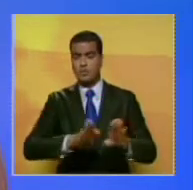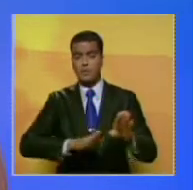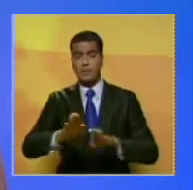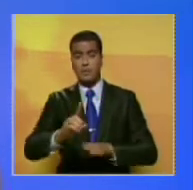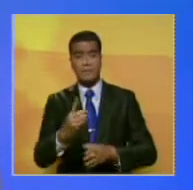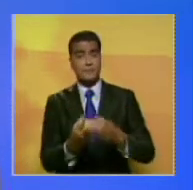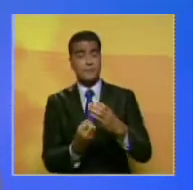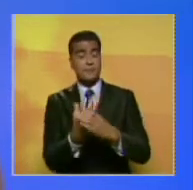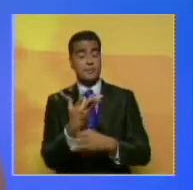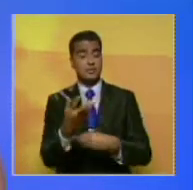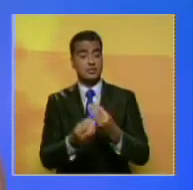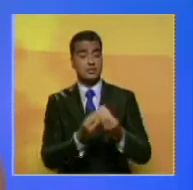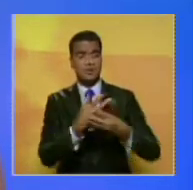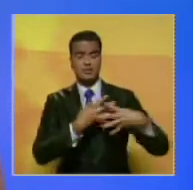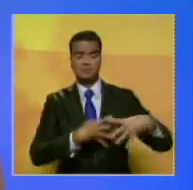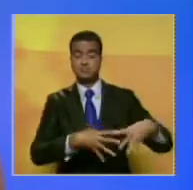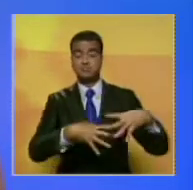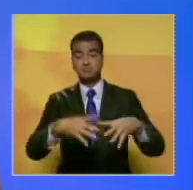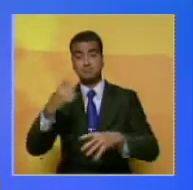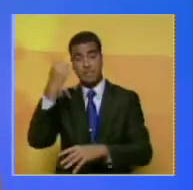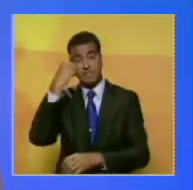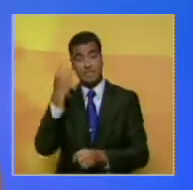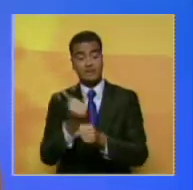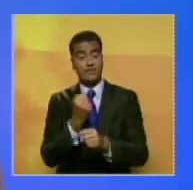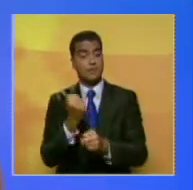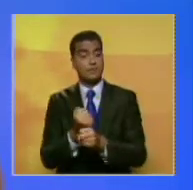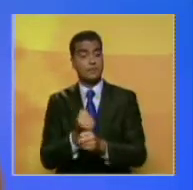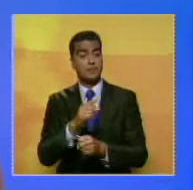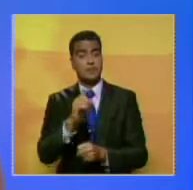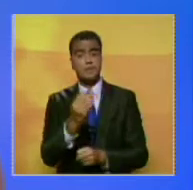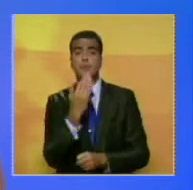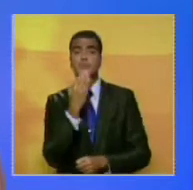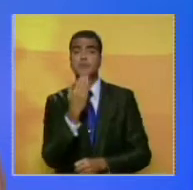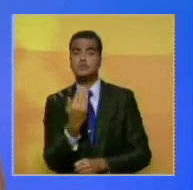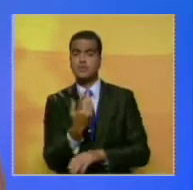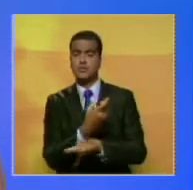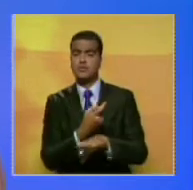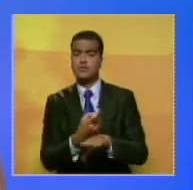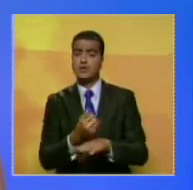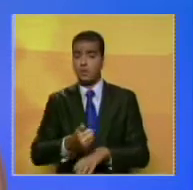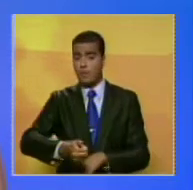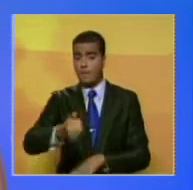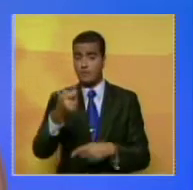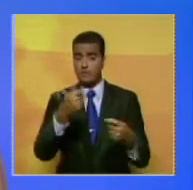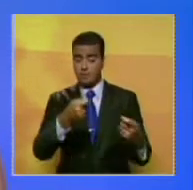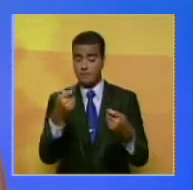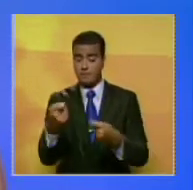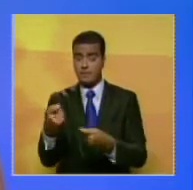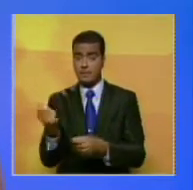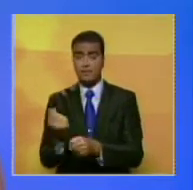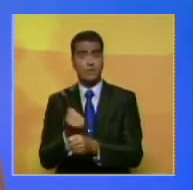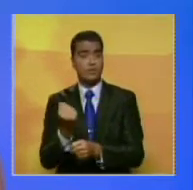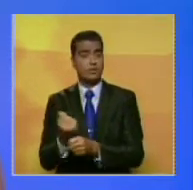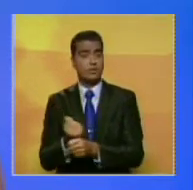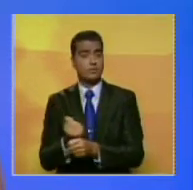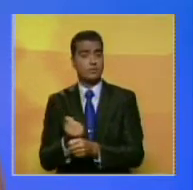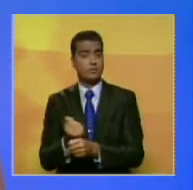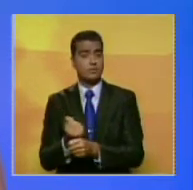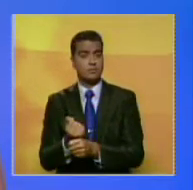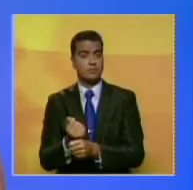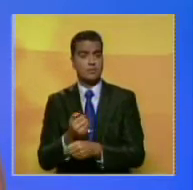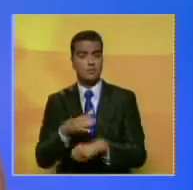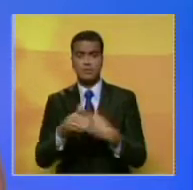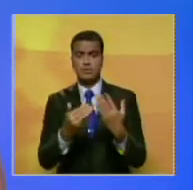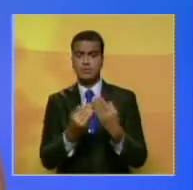1 de mayo se realizará una marcha por el Día del Trabajador. Además, solicitó al Gobierno Nacional un aumento general de sueldos y salarios para los trabajadores